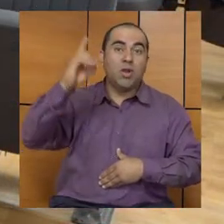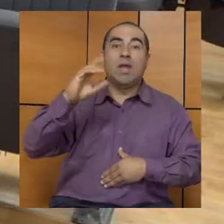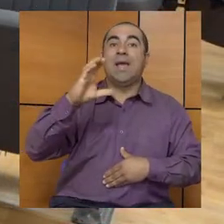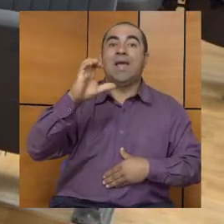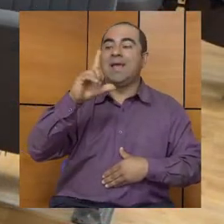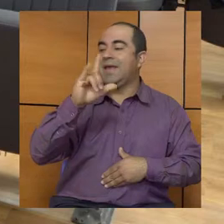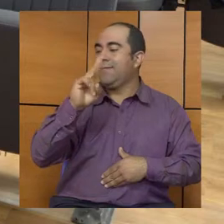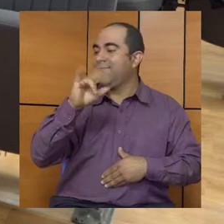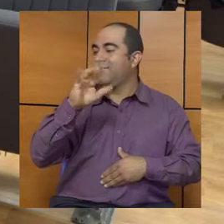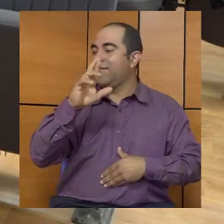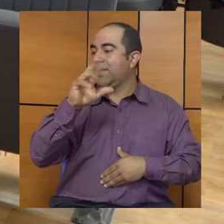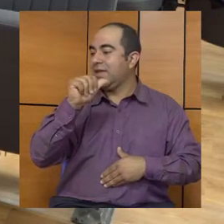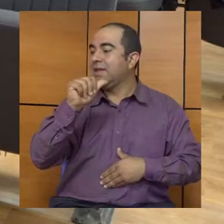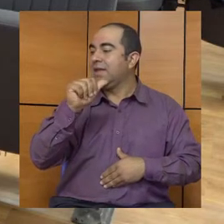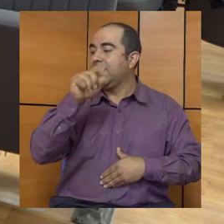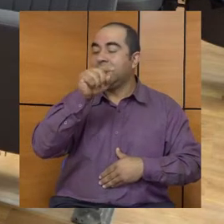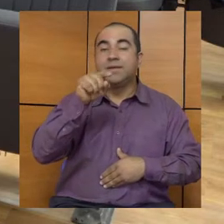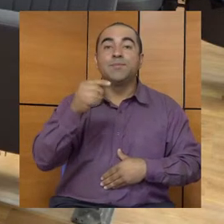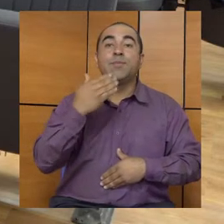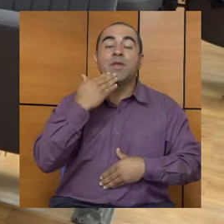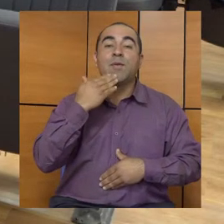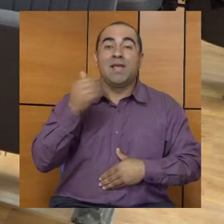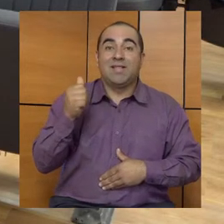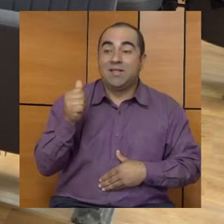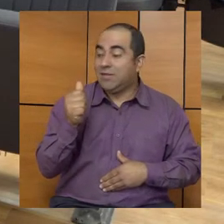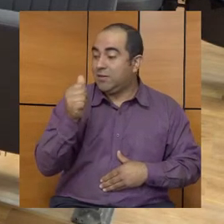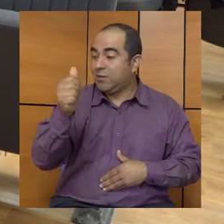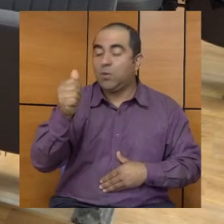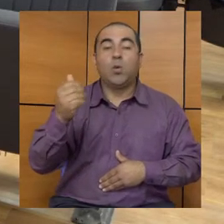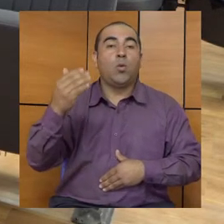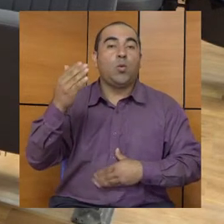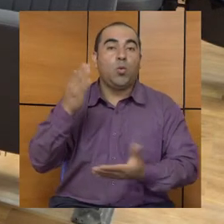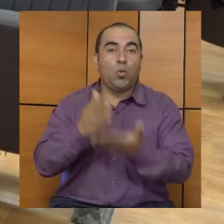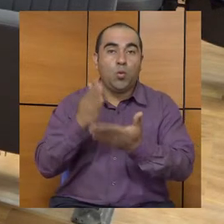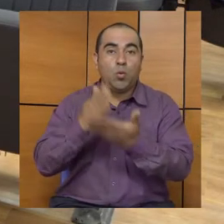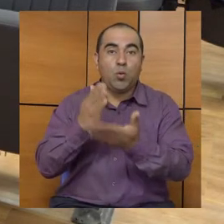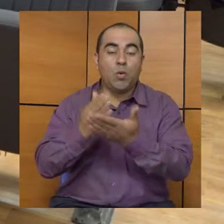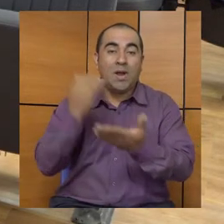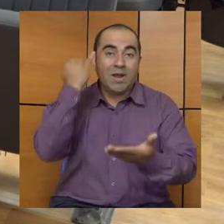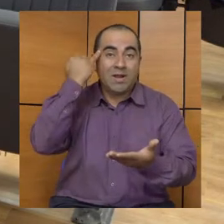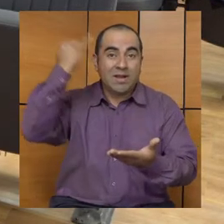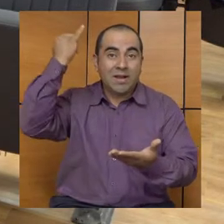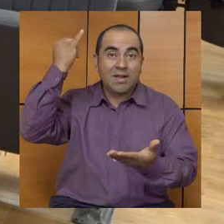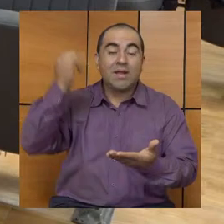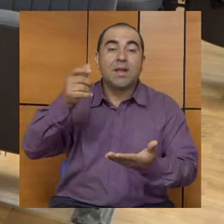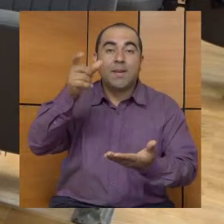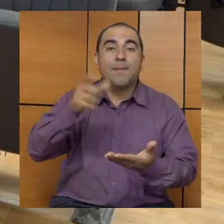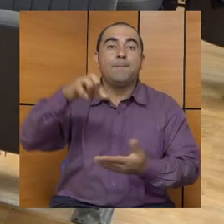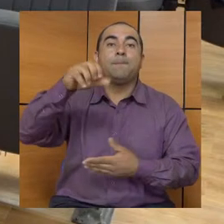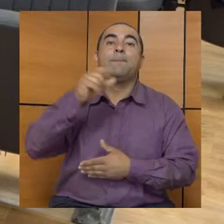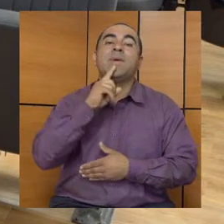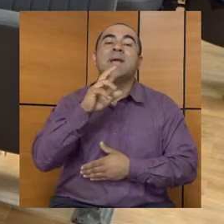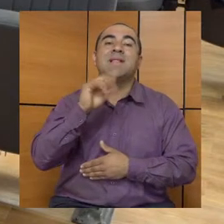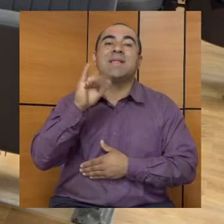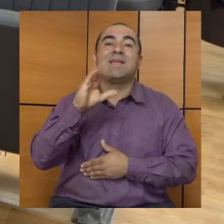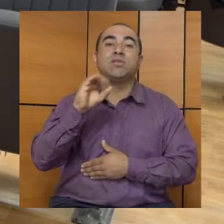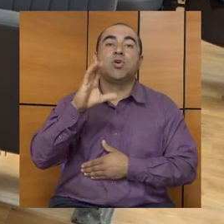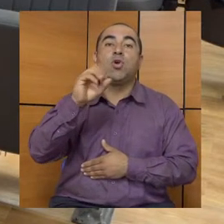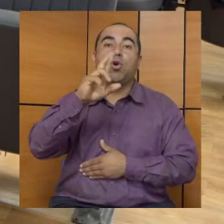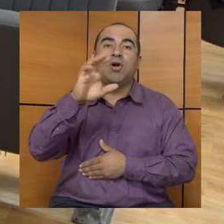Poblete. Saludamos al director de la Escuela de Ingeniería, doctor Patricio Ramírez